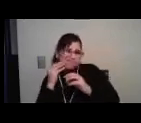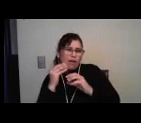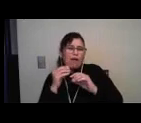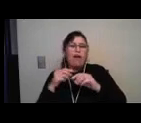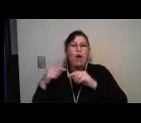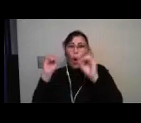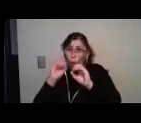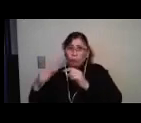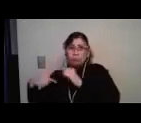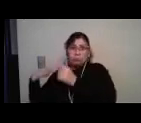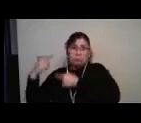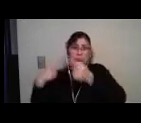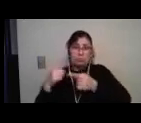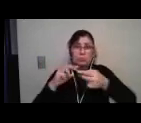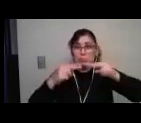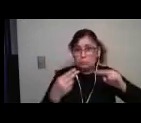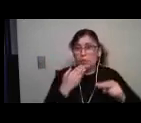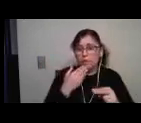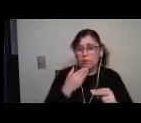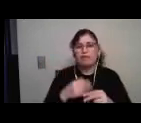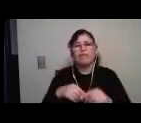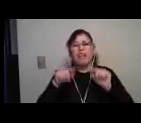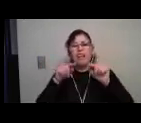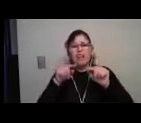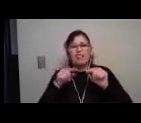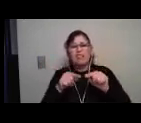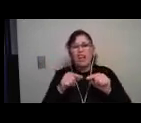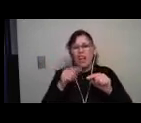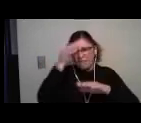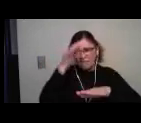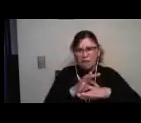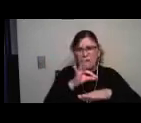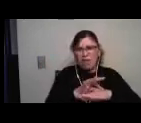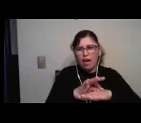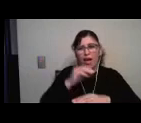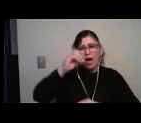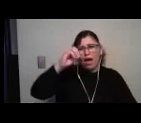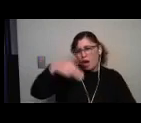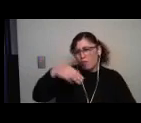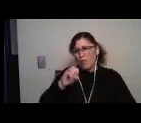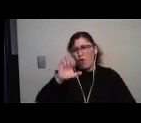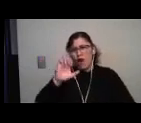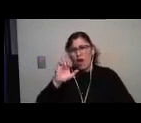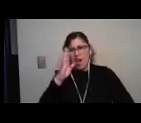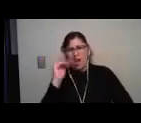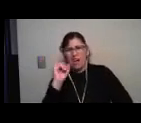como el síndrome de Moebius, que es una enfermedad rara en realidad, ¿ya? Pero